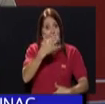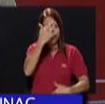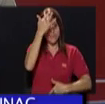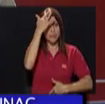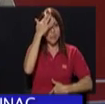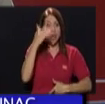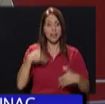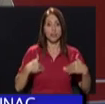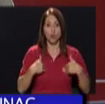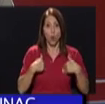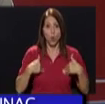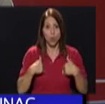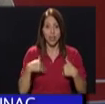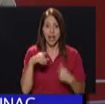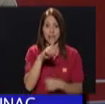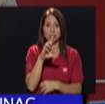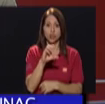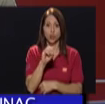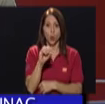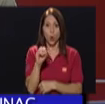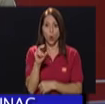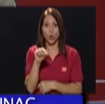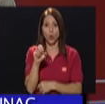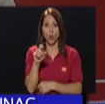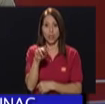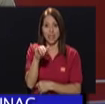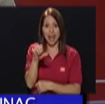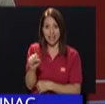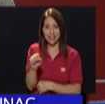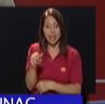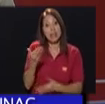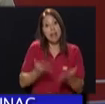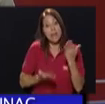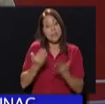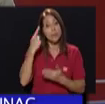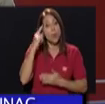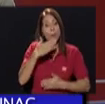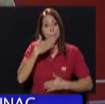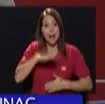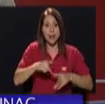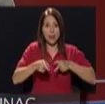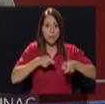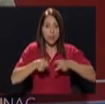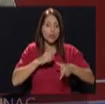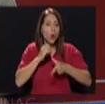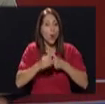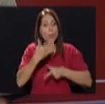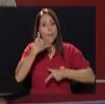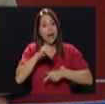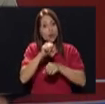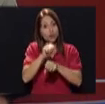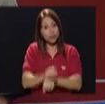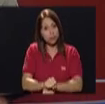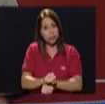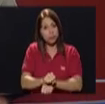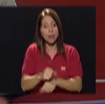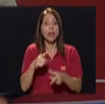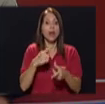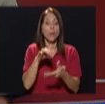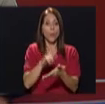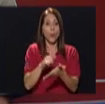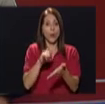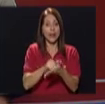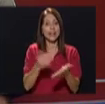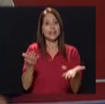que son los que la vida silvestre nos transmite, de pronto por mala manipulación o malos procedimientos que tengamos. Entonces, esto nos